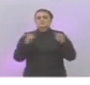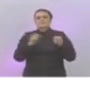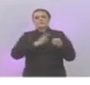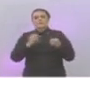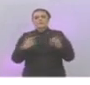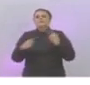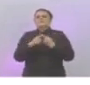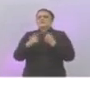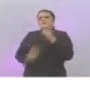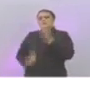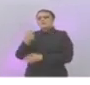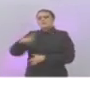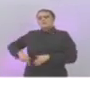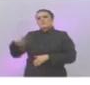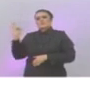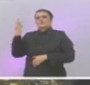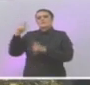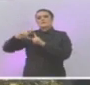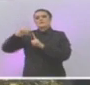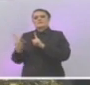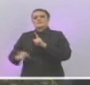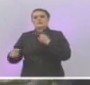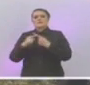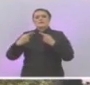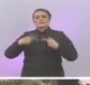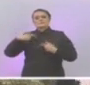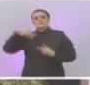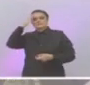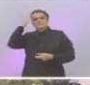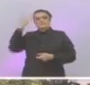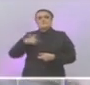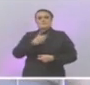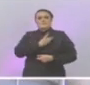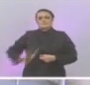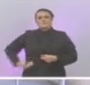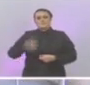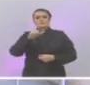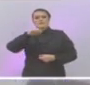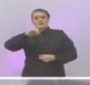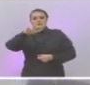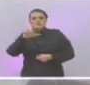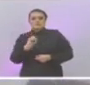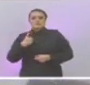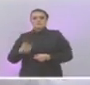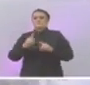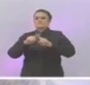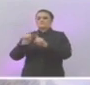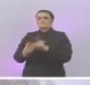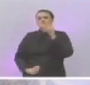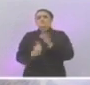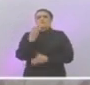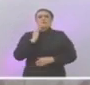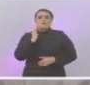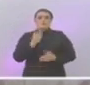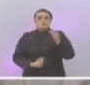la mano del nuevo gobierno de la República, encabezado por el presidente Andrés Manuel López Obrador, de los renovados